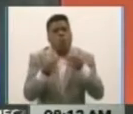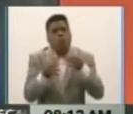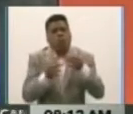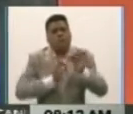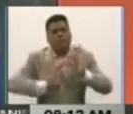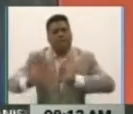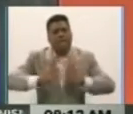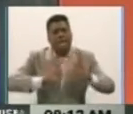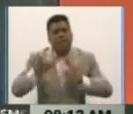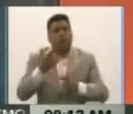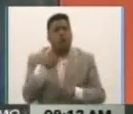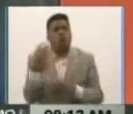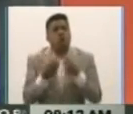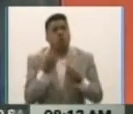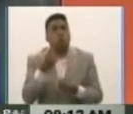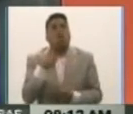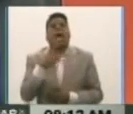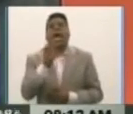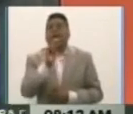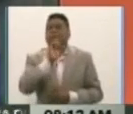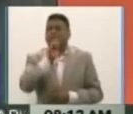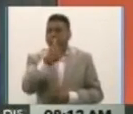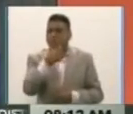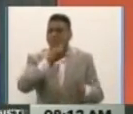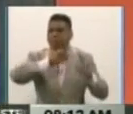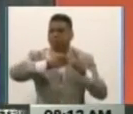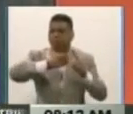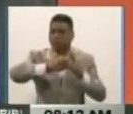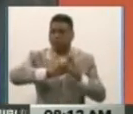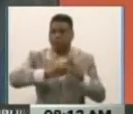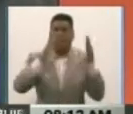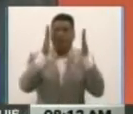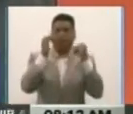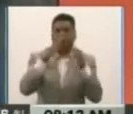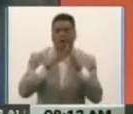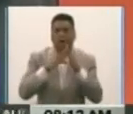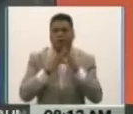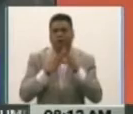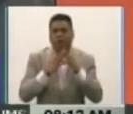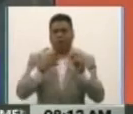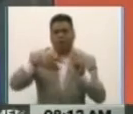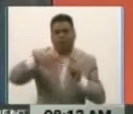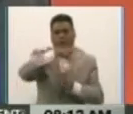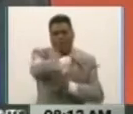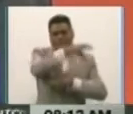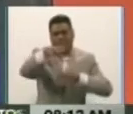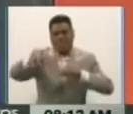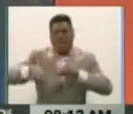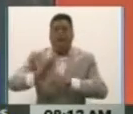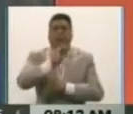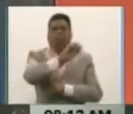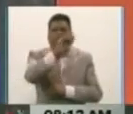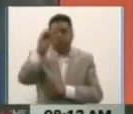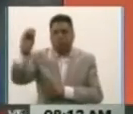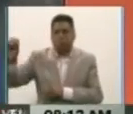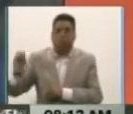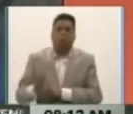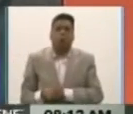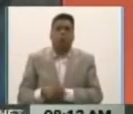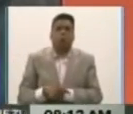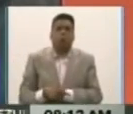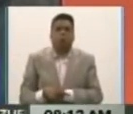muy positiva y con mucha receptividad en todo el país. En ese sentido, bueno, abrimos una convocatoria